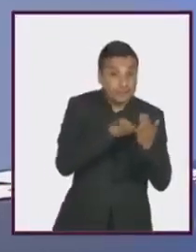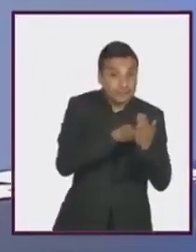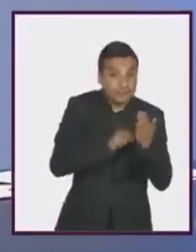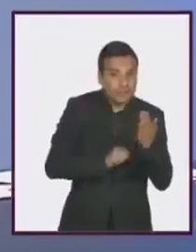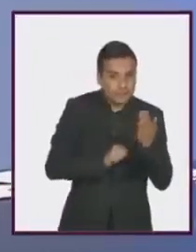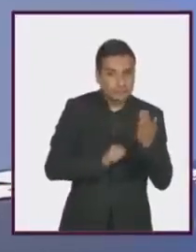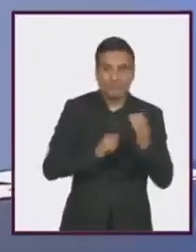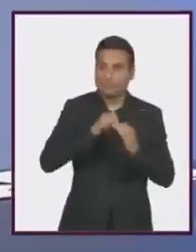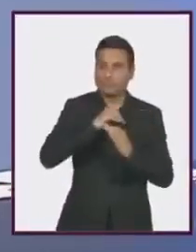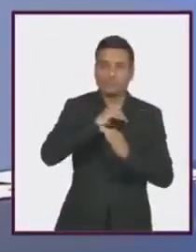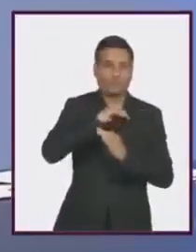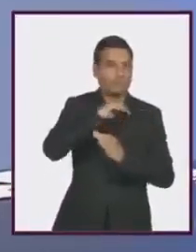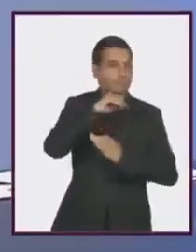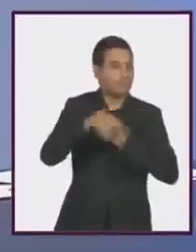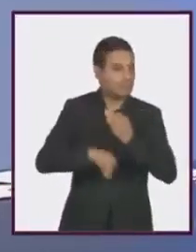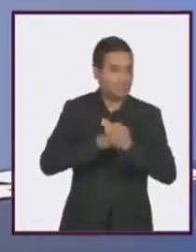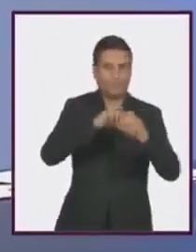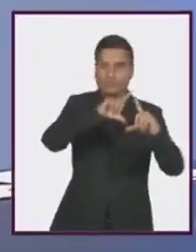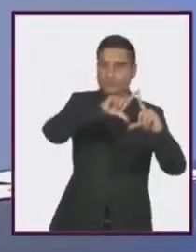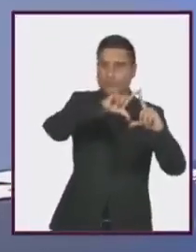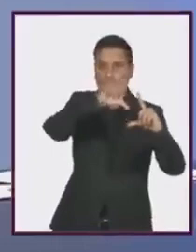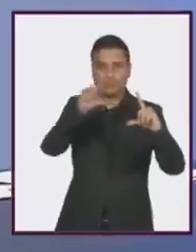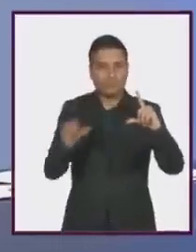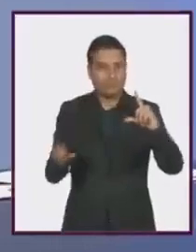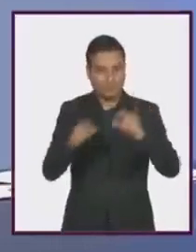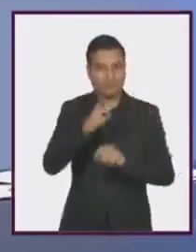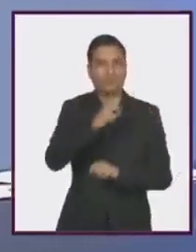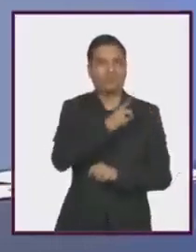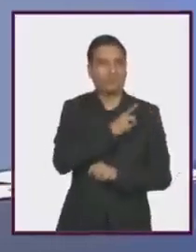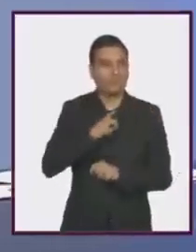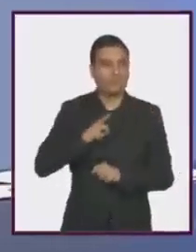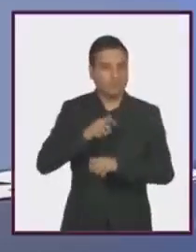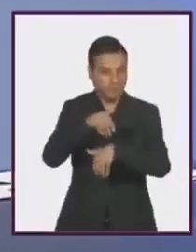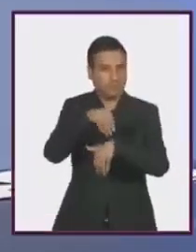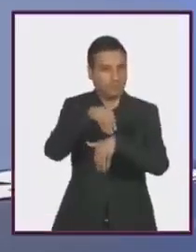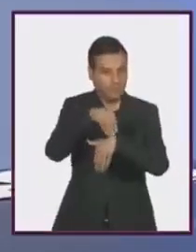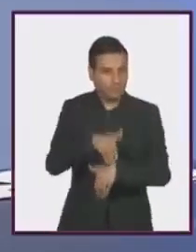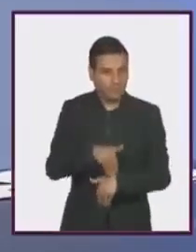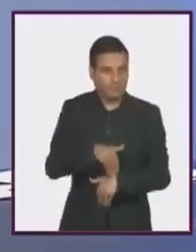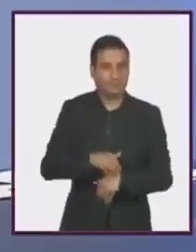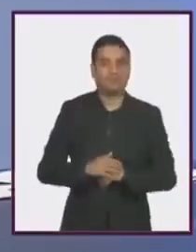observancia nacional y se tendrán que plantear a lo largo del ciclo escolar.